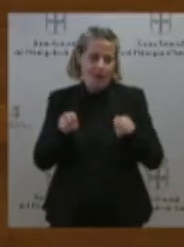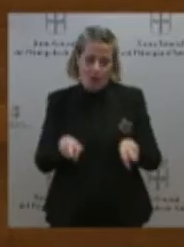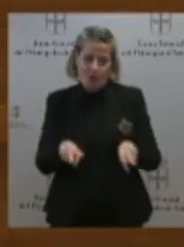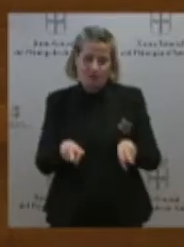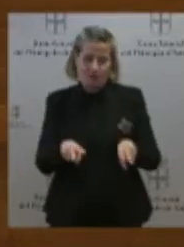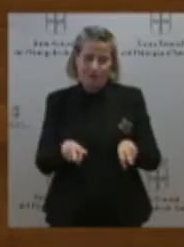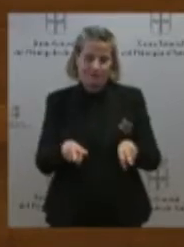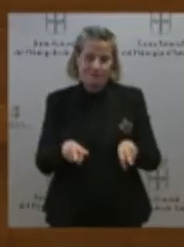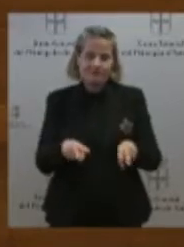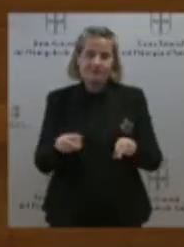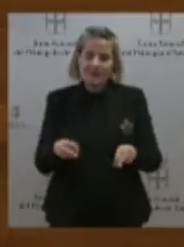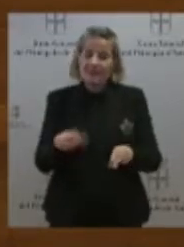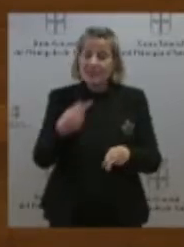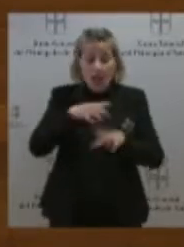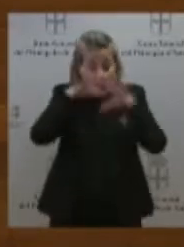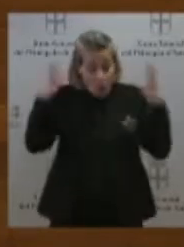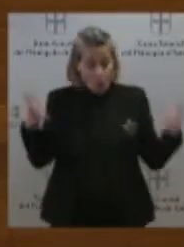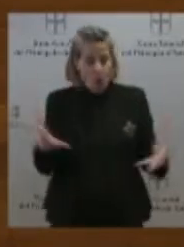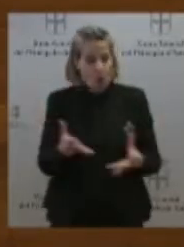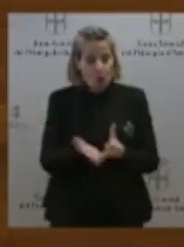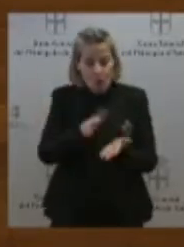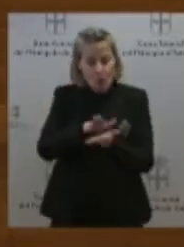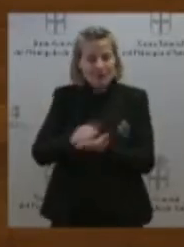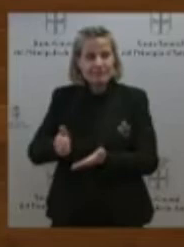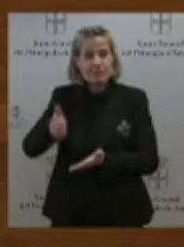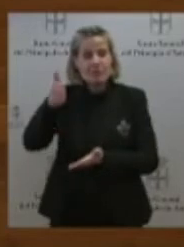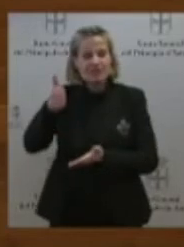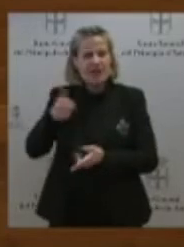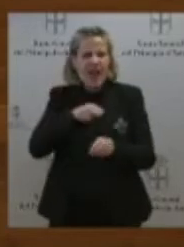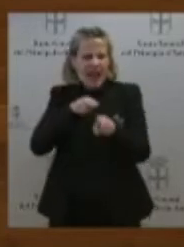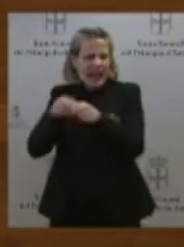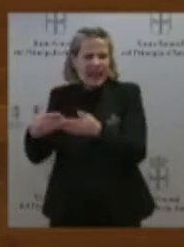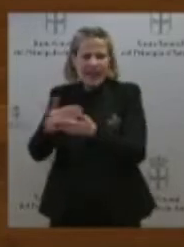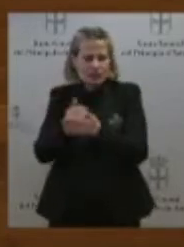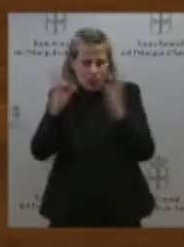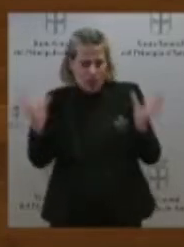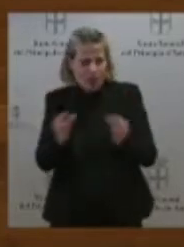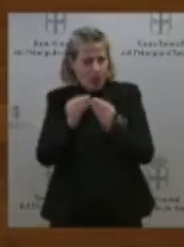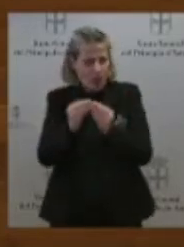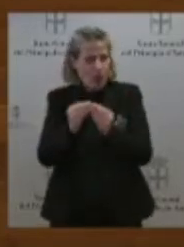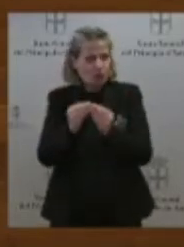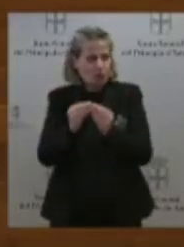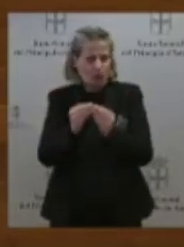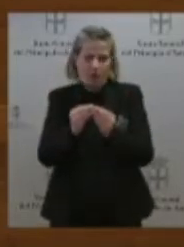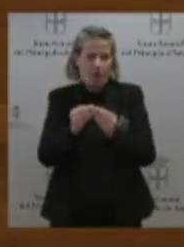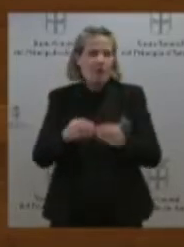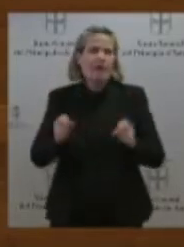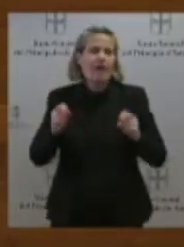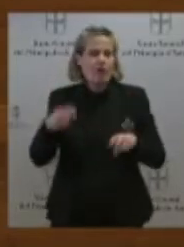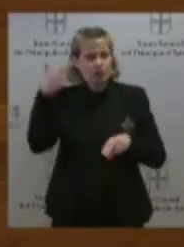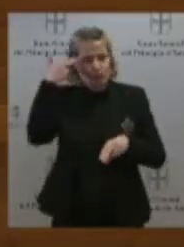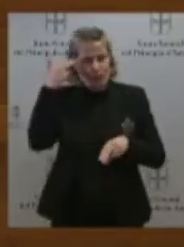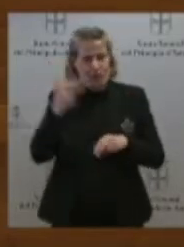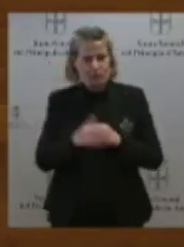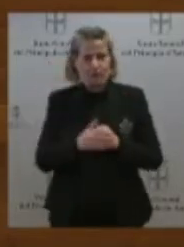de conflictos armados. Es imposible, por ello, exagerar la magnitud del desgarro que sufre parte de la población, siendo adolescentes y